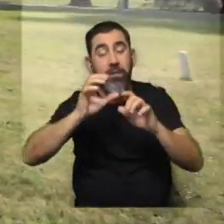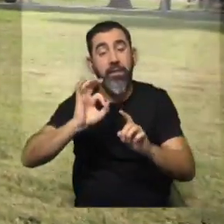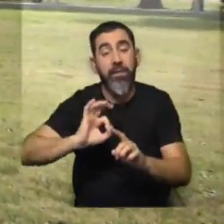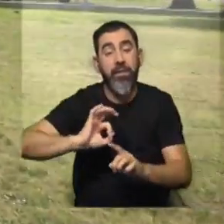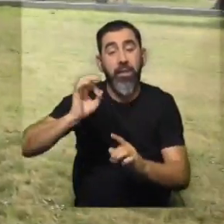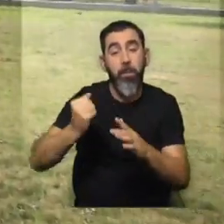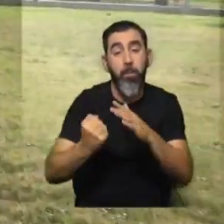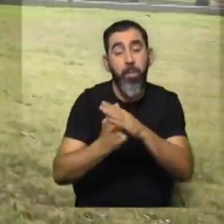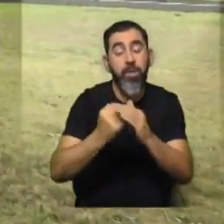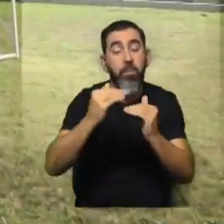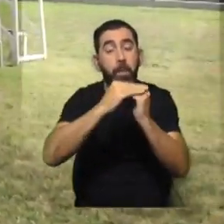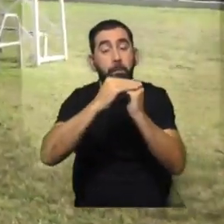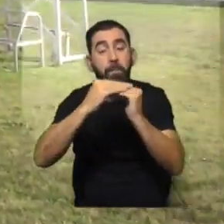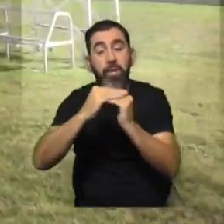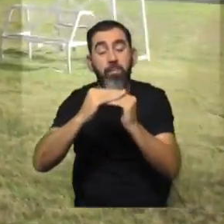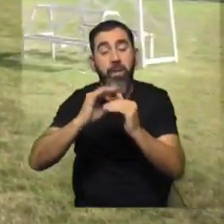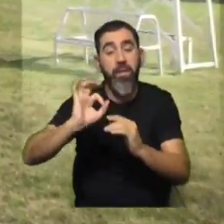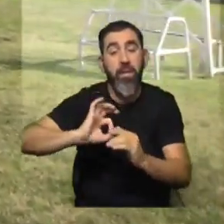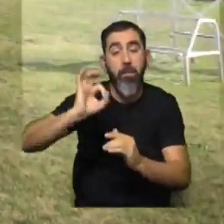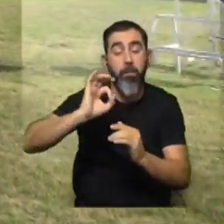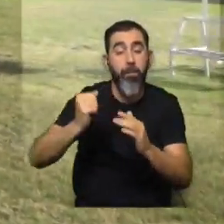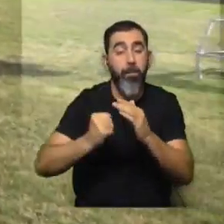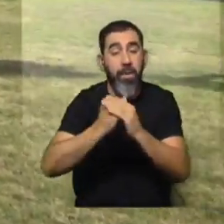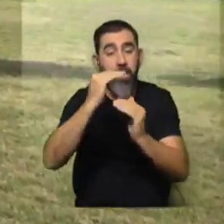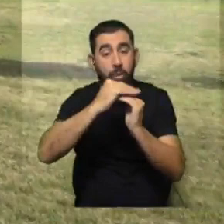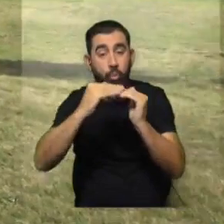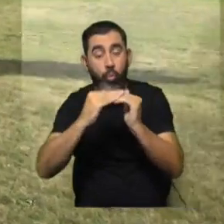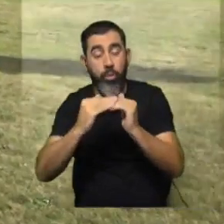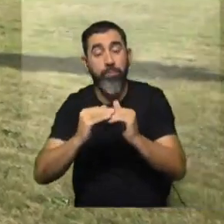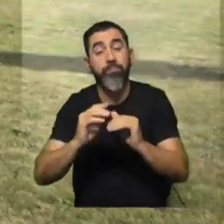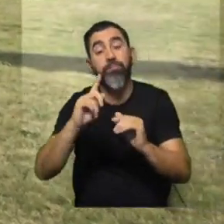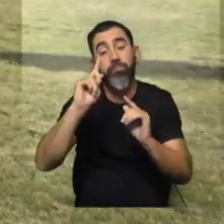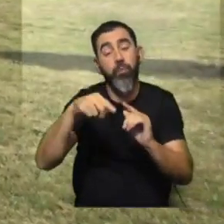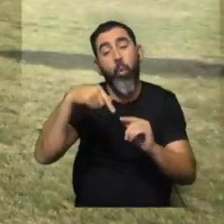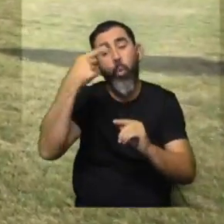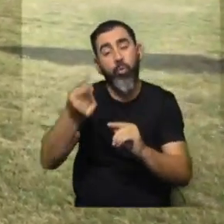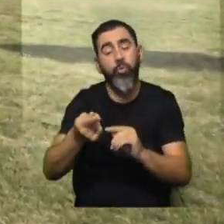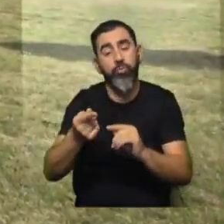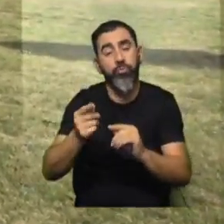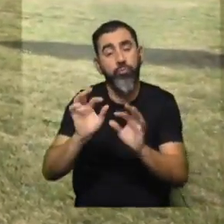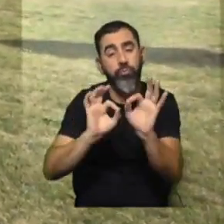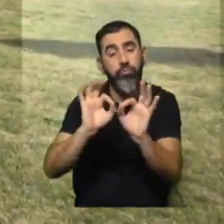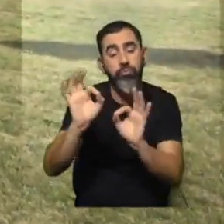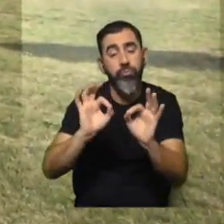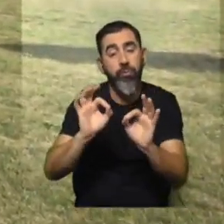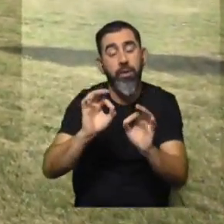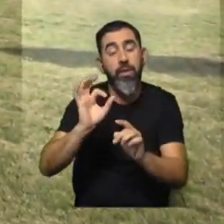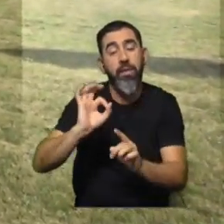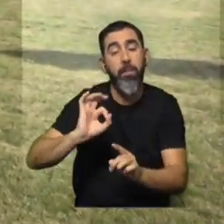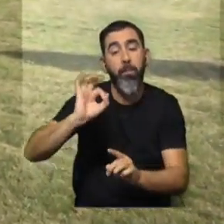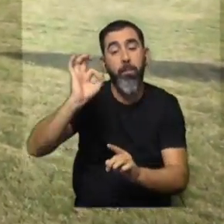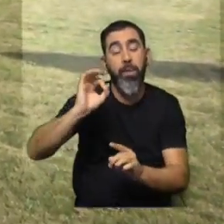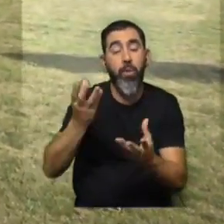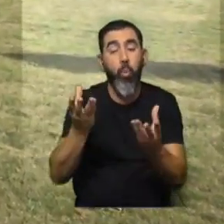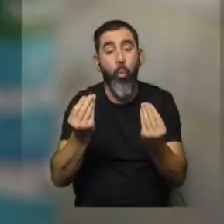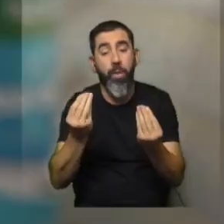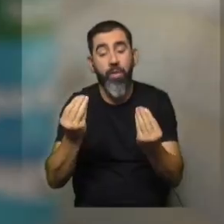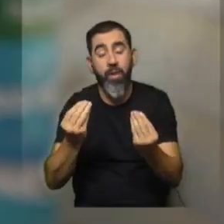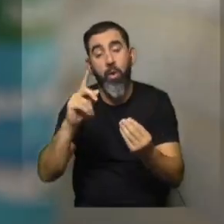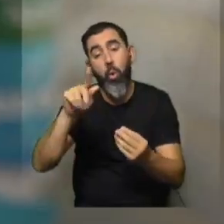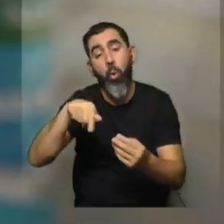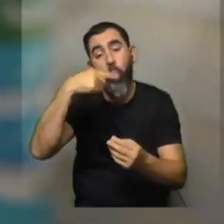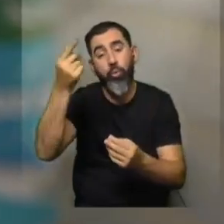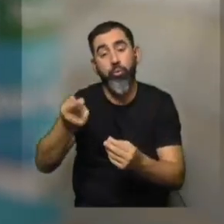de máxima y de mínima, que miden las temperaturas extremas. Tenemos un termohidrógrafo que mide y registra la temperatura y la humedad. También